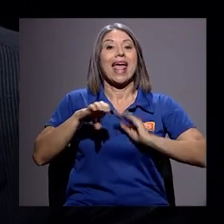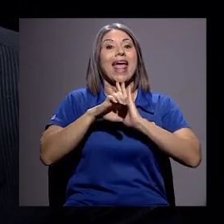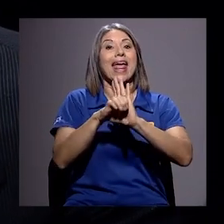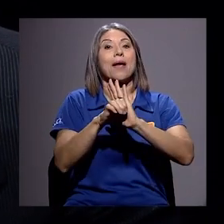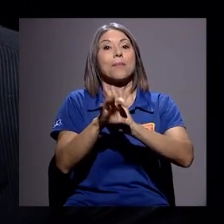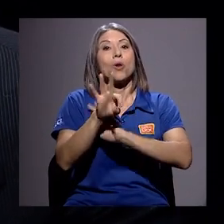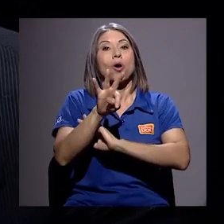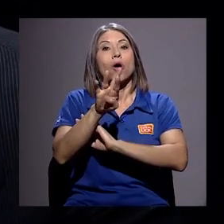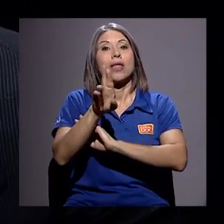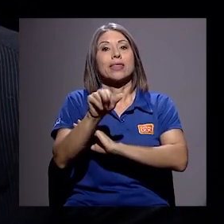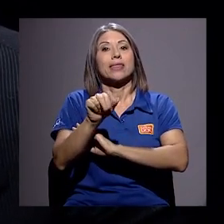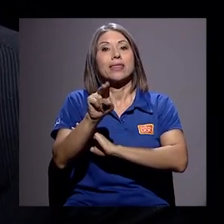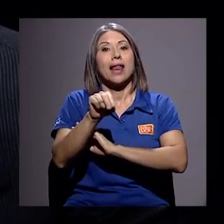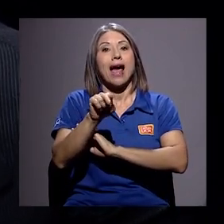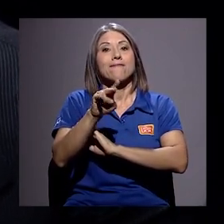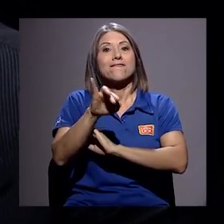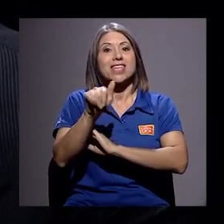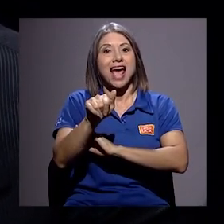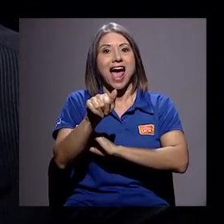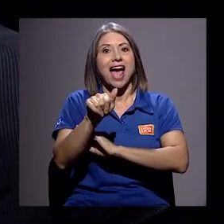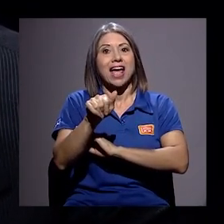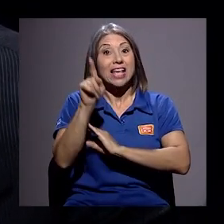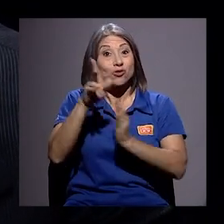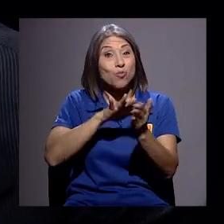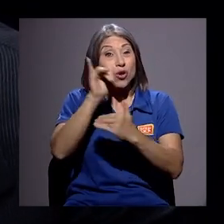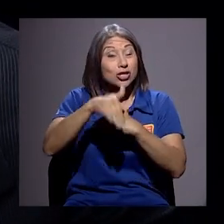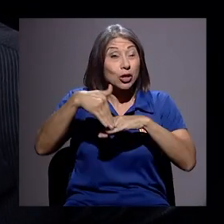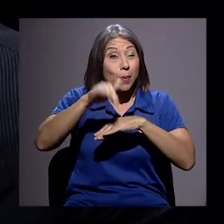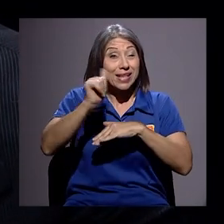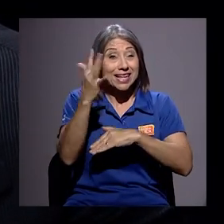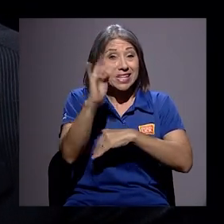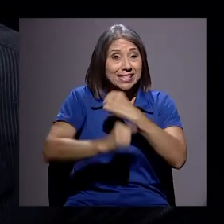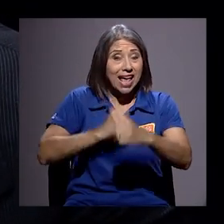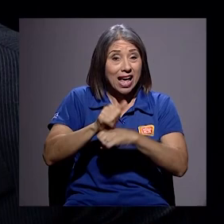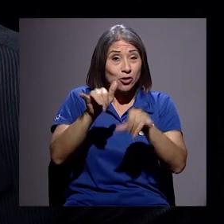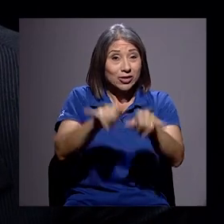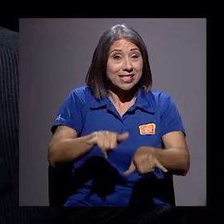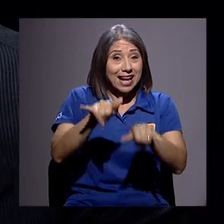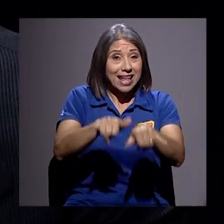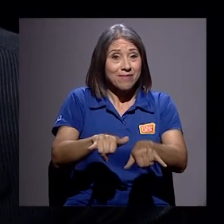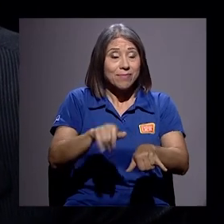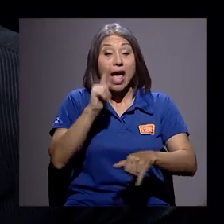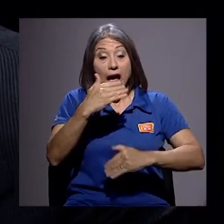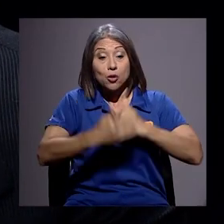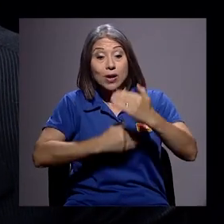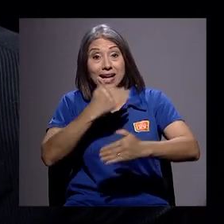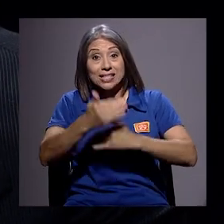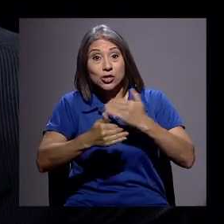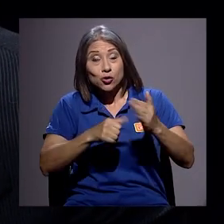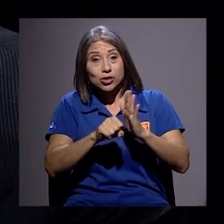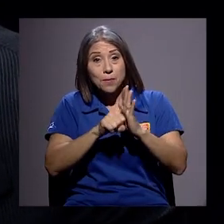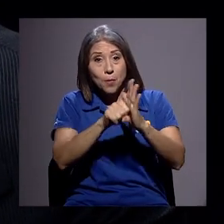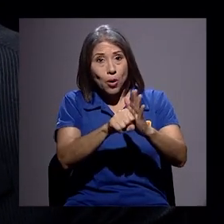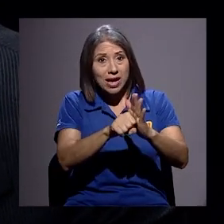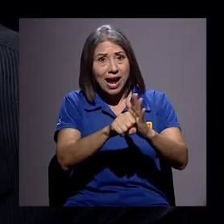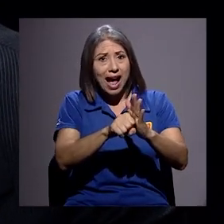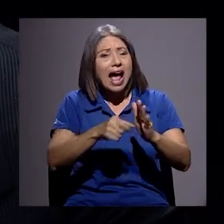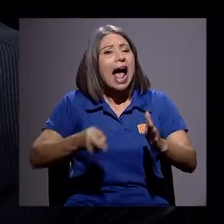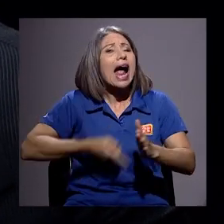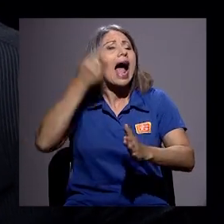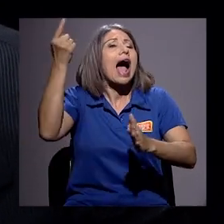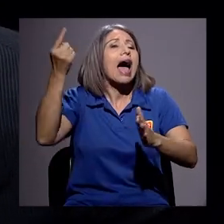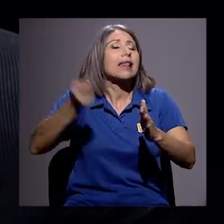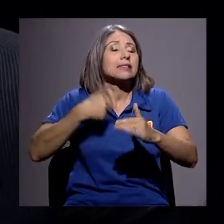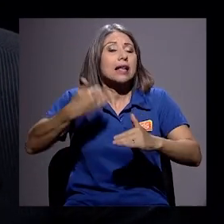proyecto que tiene más de 15 años de estar ahí hay una gestión simbólica cada cada cierto tiempo se le da un manejo mediático incluso al tema